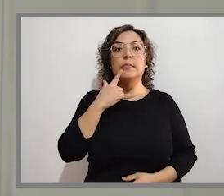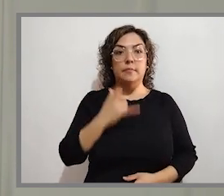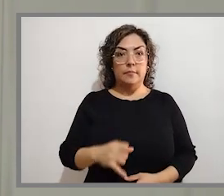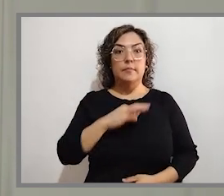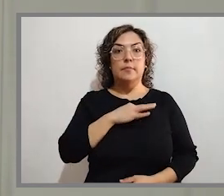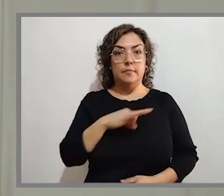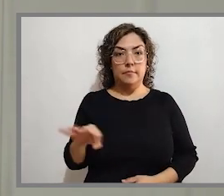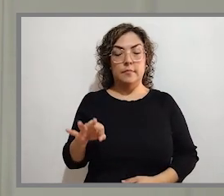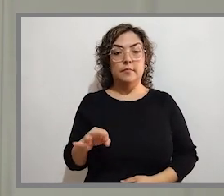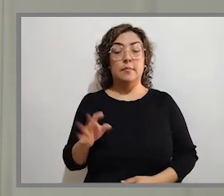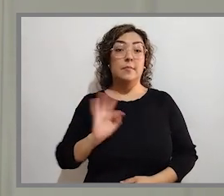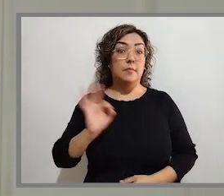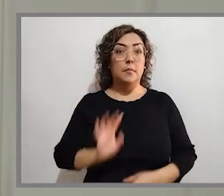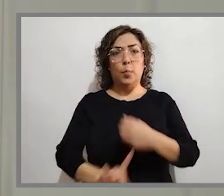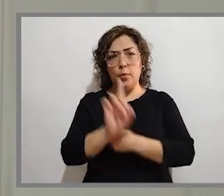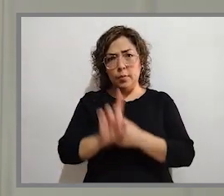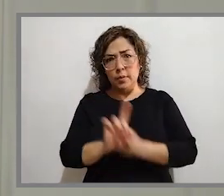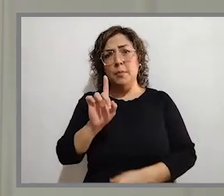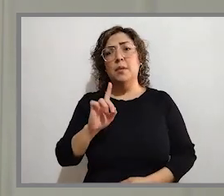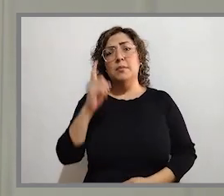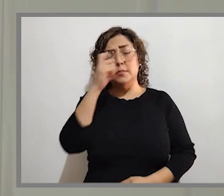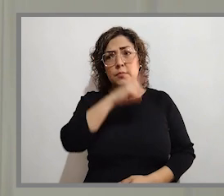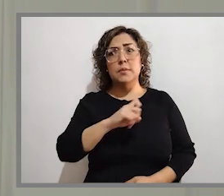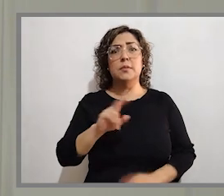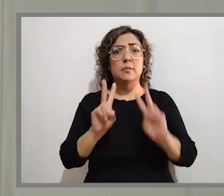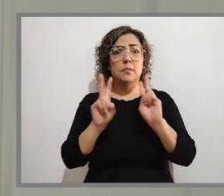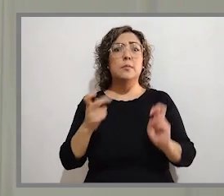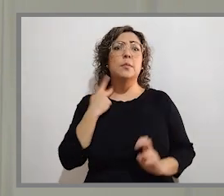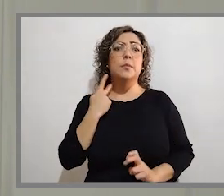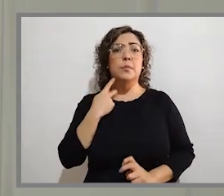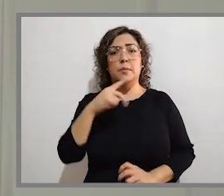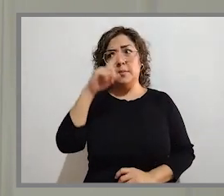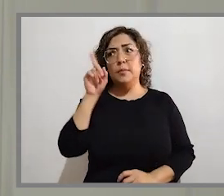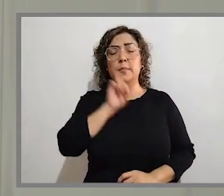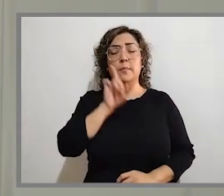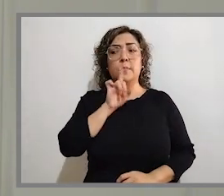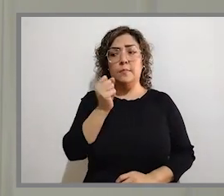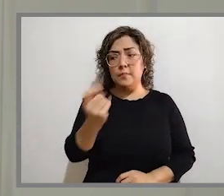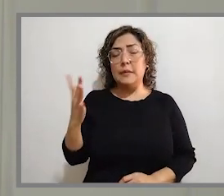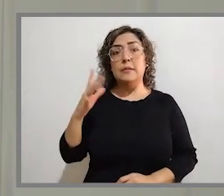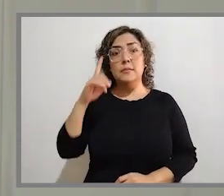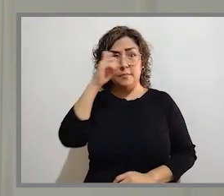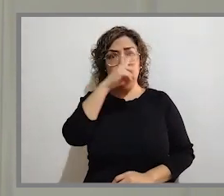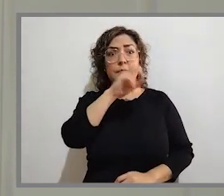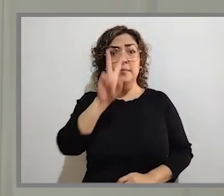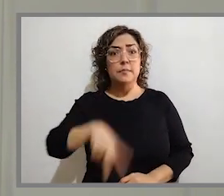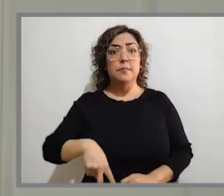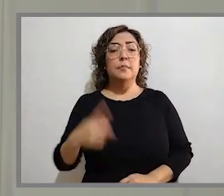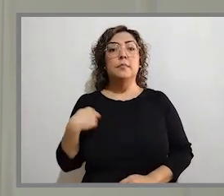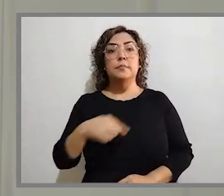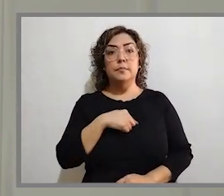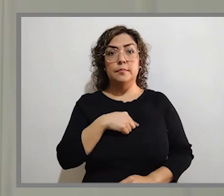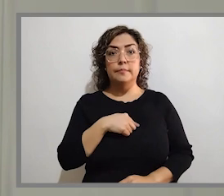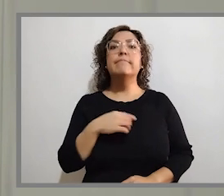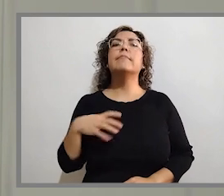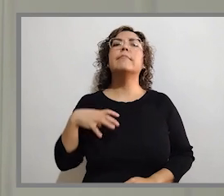desafíos que aún enfrentan las mujeres en la política. La violencia política en razón de género es una realidad que debemos prevenir,